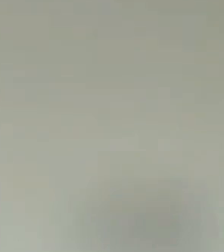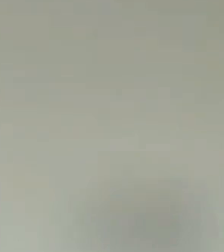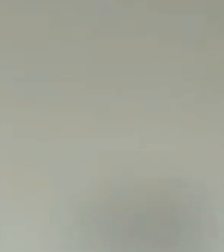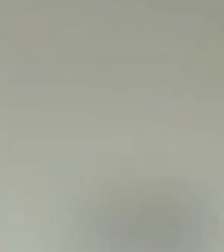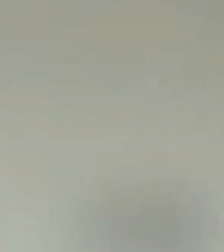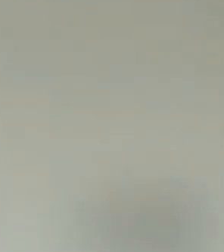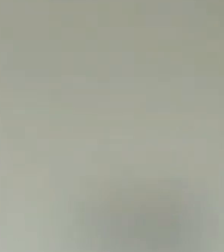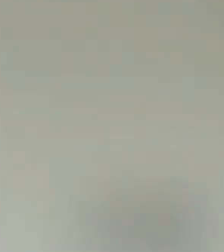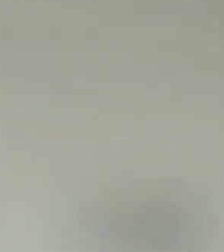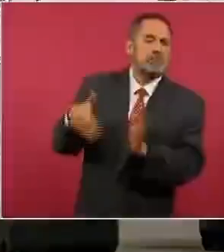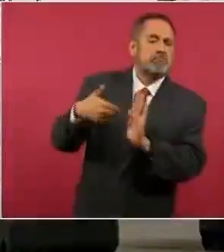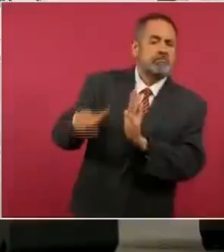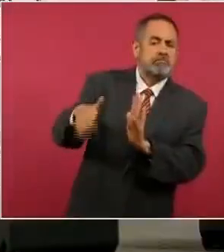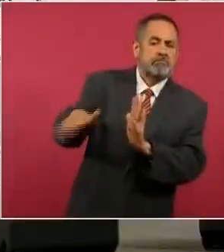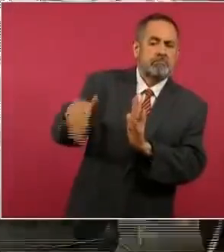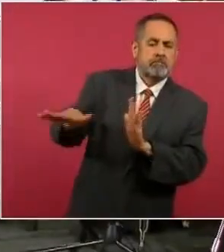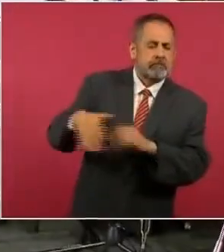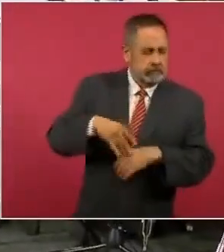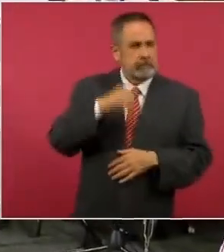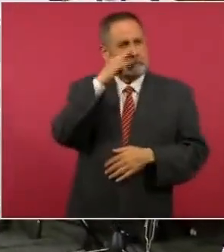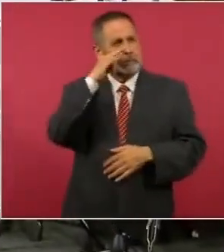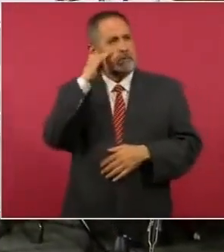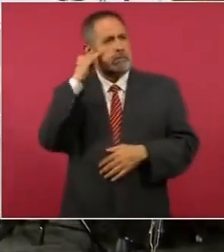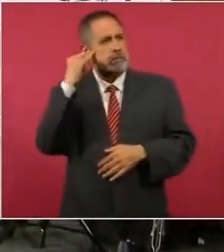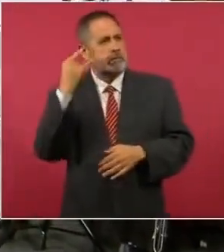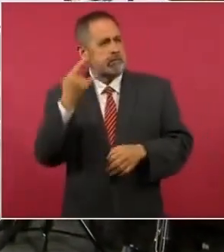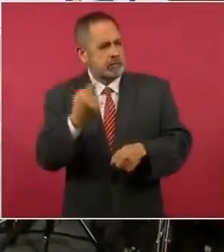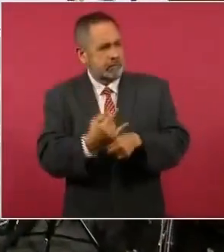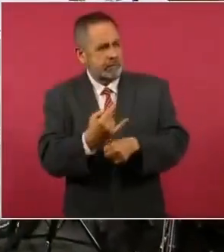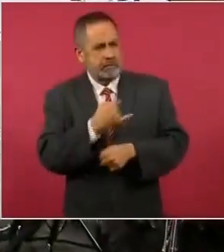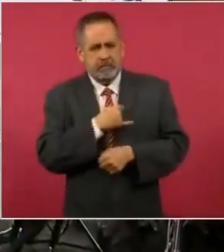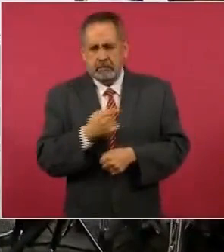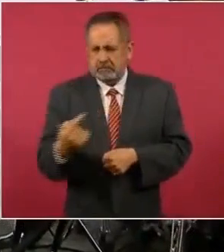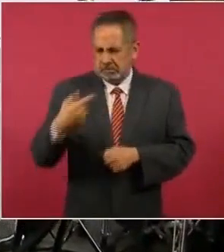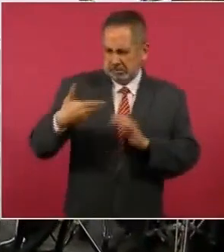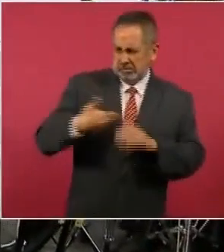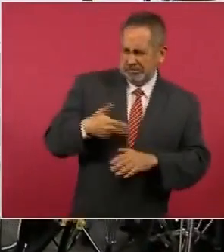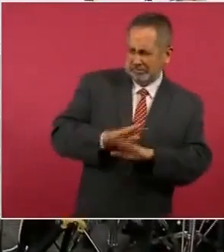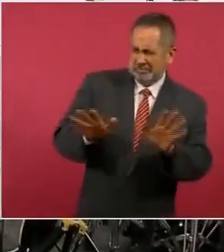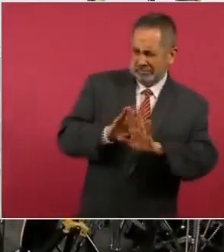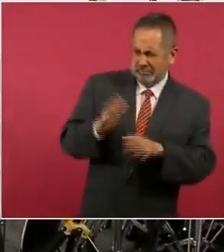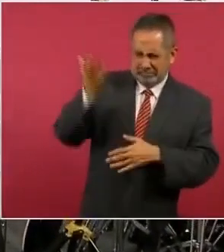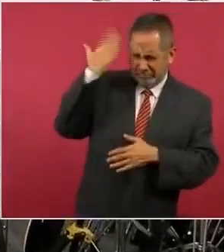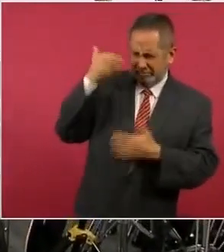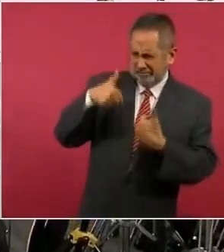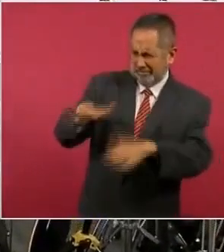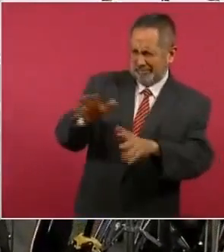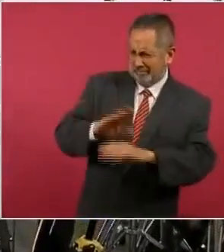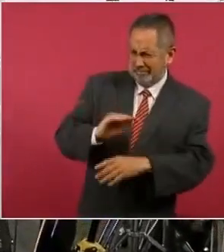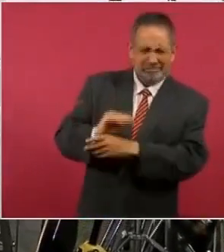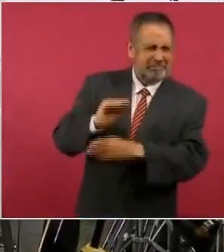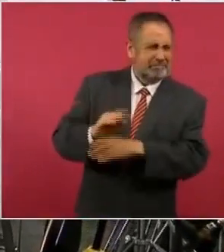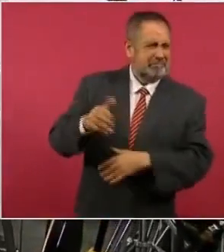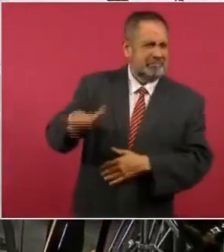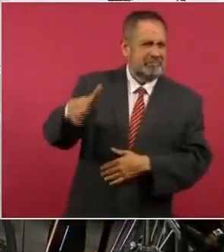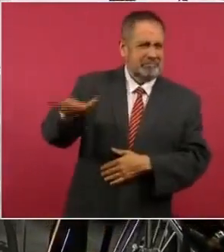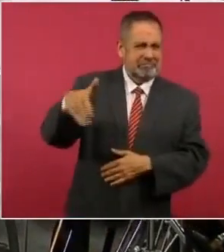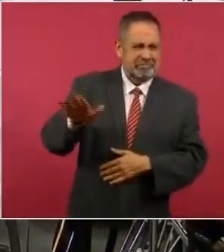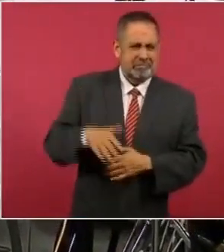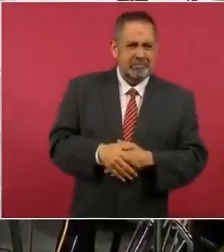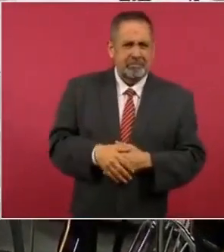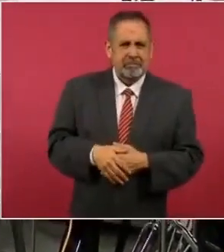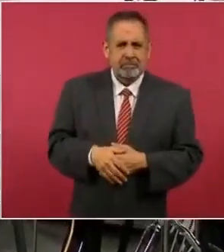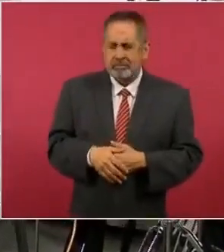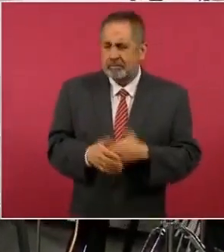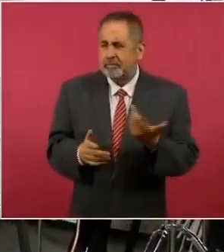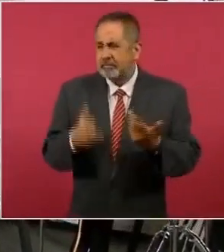política, ¿no? Antagonizar es lo que le ha funcionado como estrategia para posicionarse. Pero en este caso ya no es el